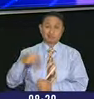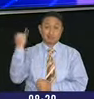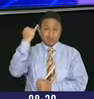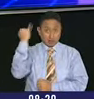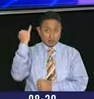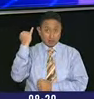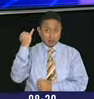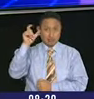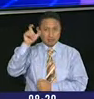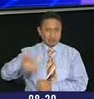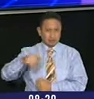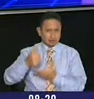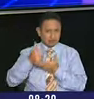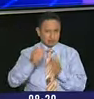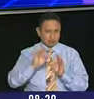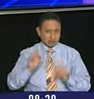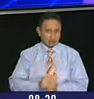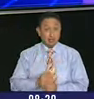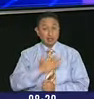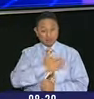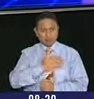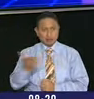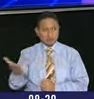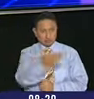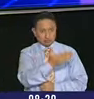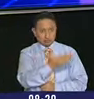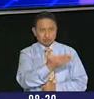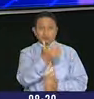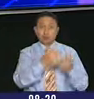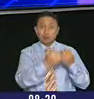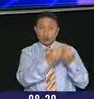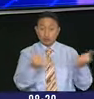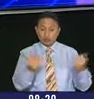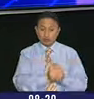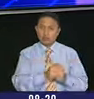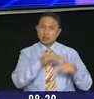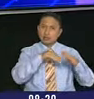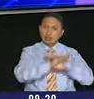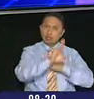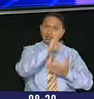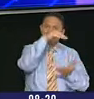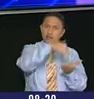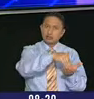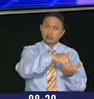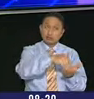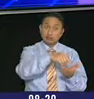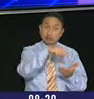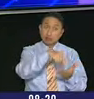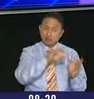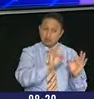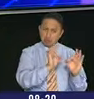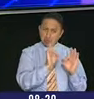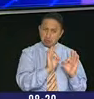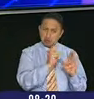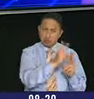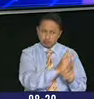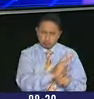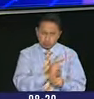que los que no les atienden y que por favor solucionen la entrada al centro histórico. Debería estar bien